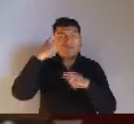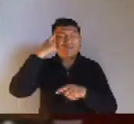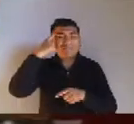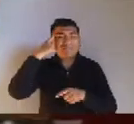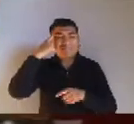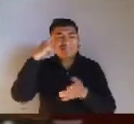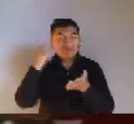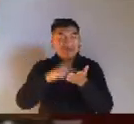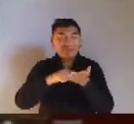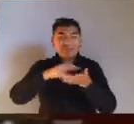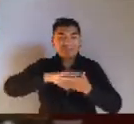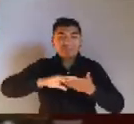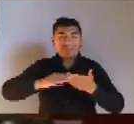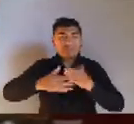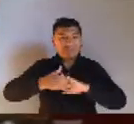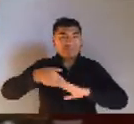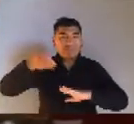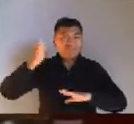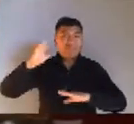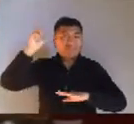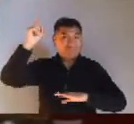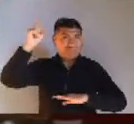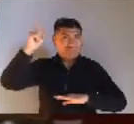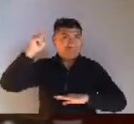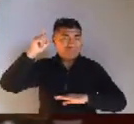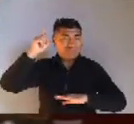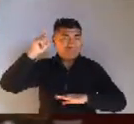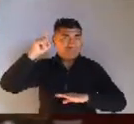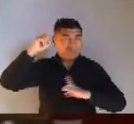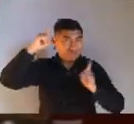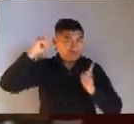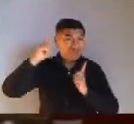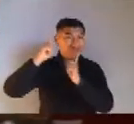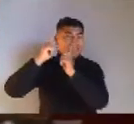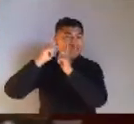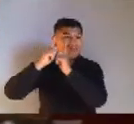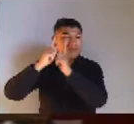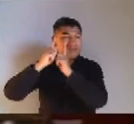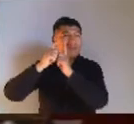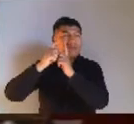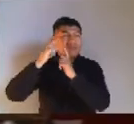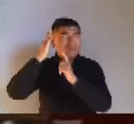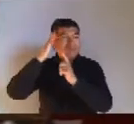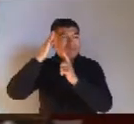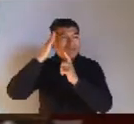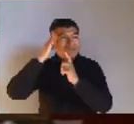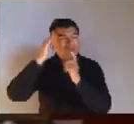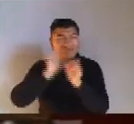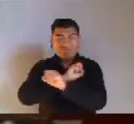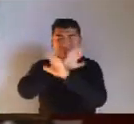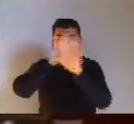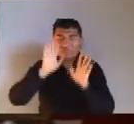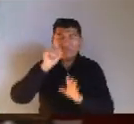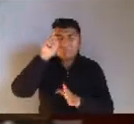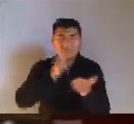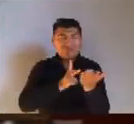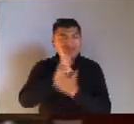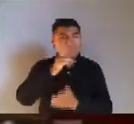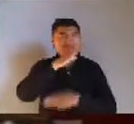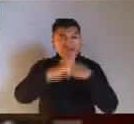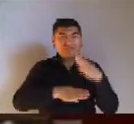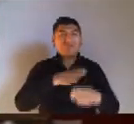pensando en esta palabra de Dios, nos encontramos y constatamos una realidad en el mundo.